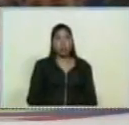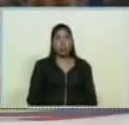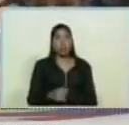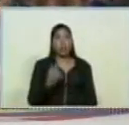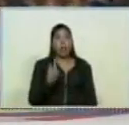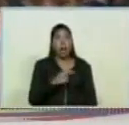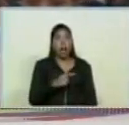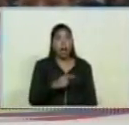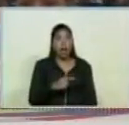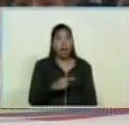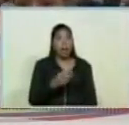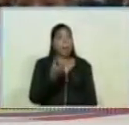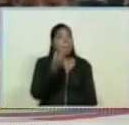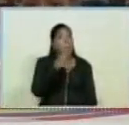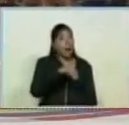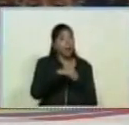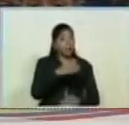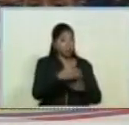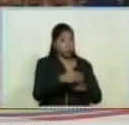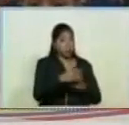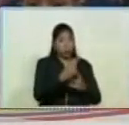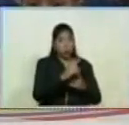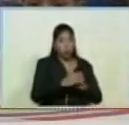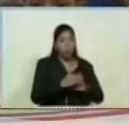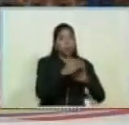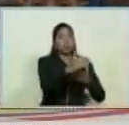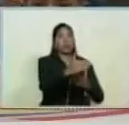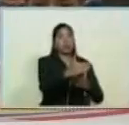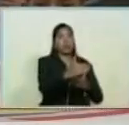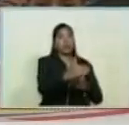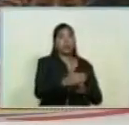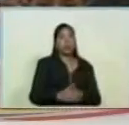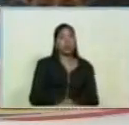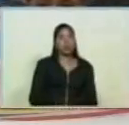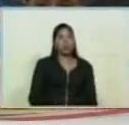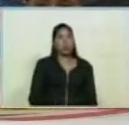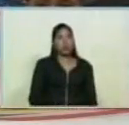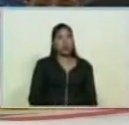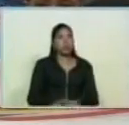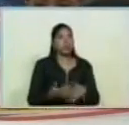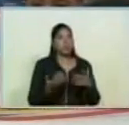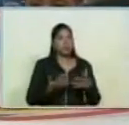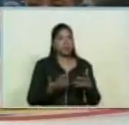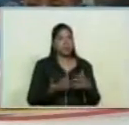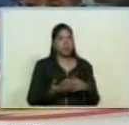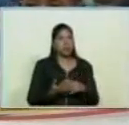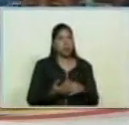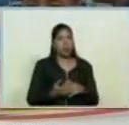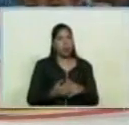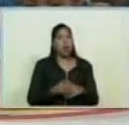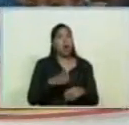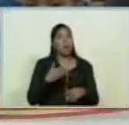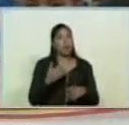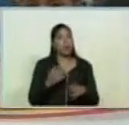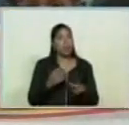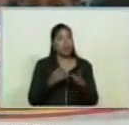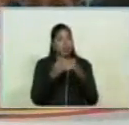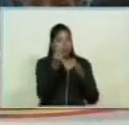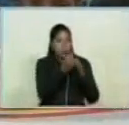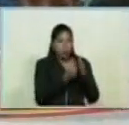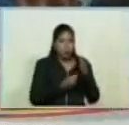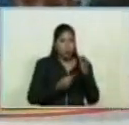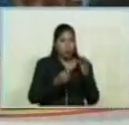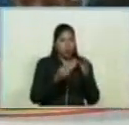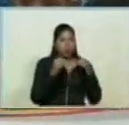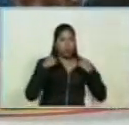un excedente y con esos excedentes la reinversión social se tradujo en la producción de los morrales que nuestros niños de La